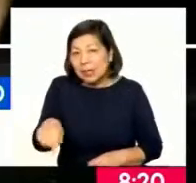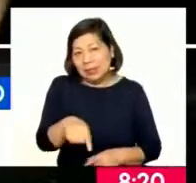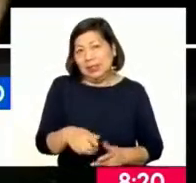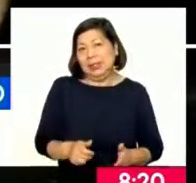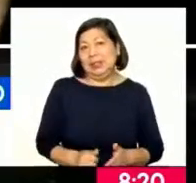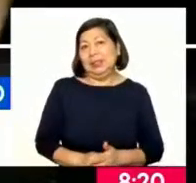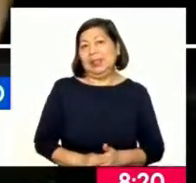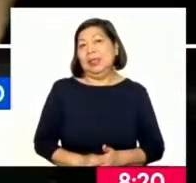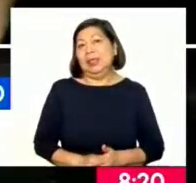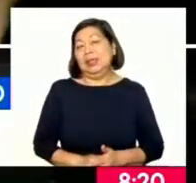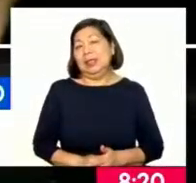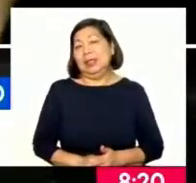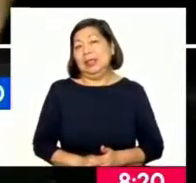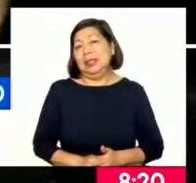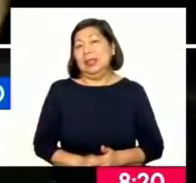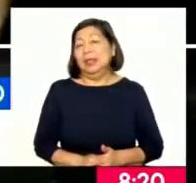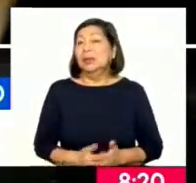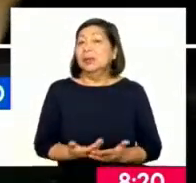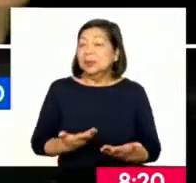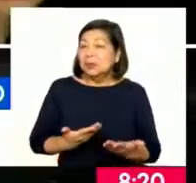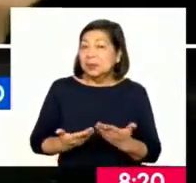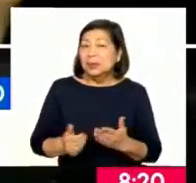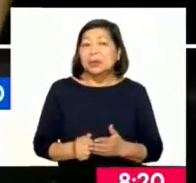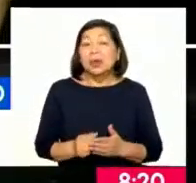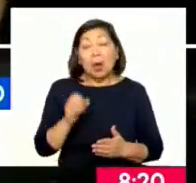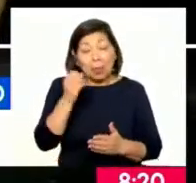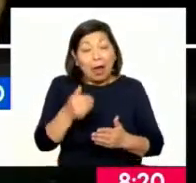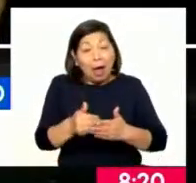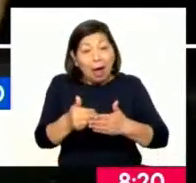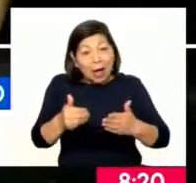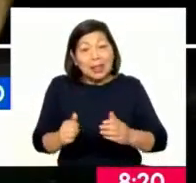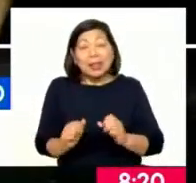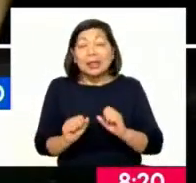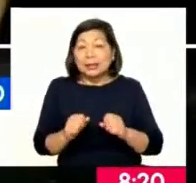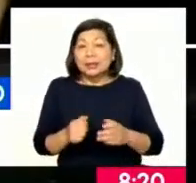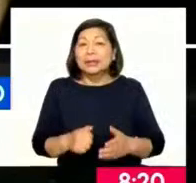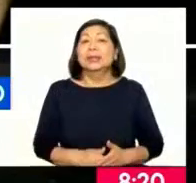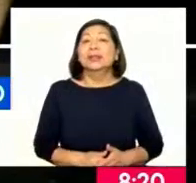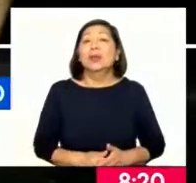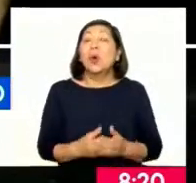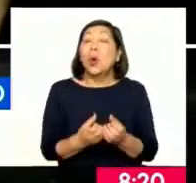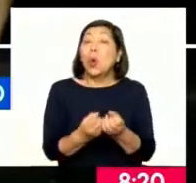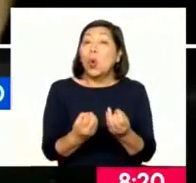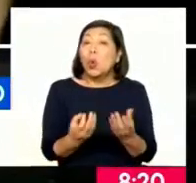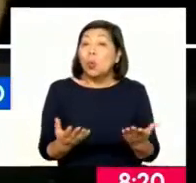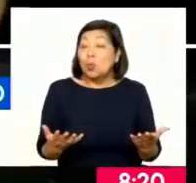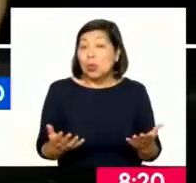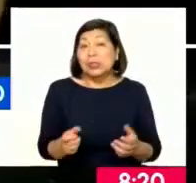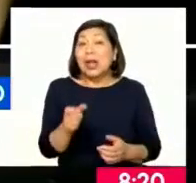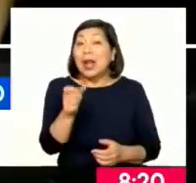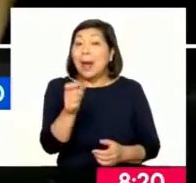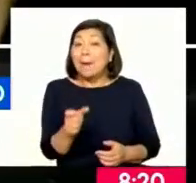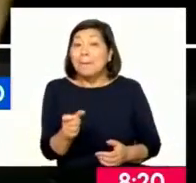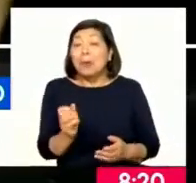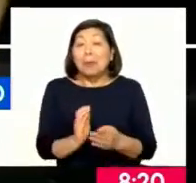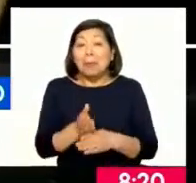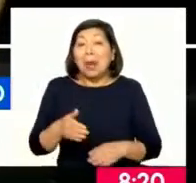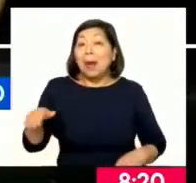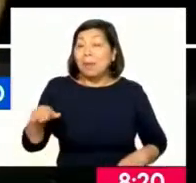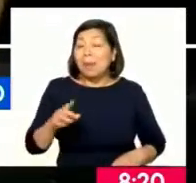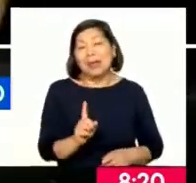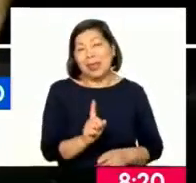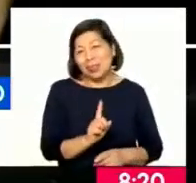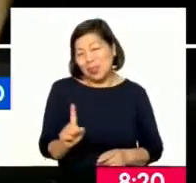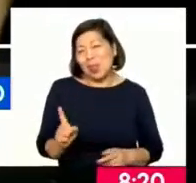forma, en forma oportuna, y que eventualmente muchas de las personas acudan a estas